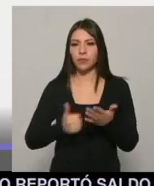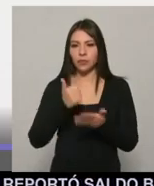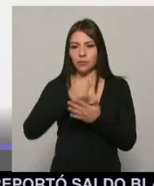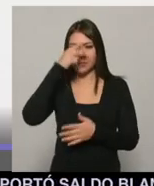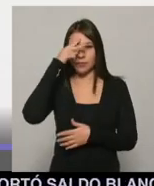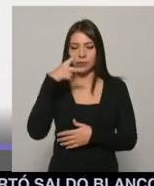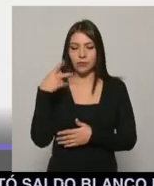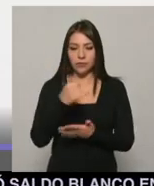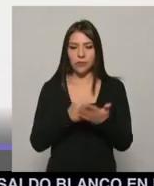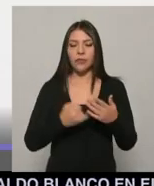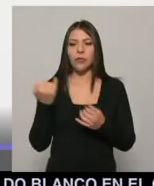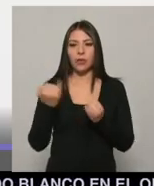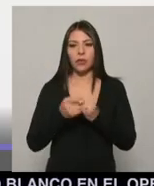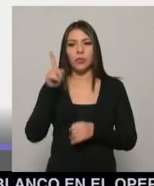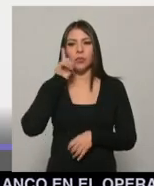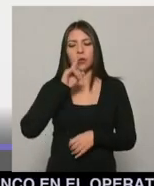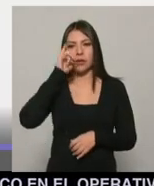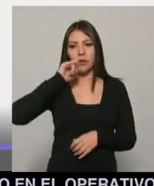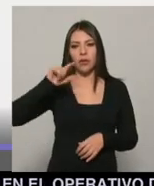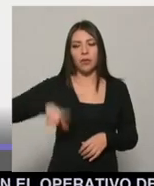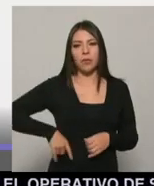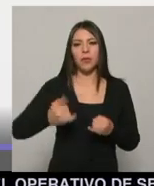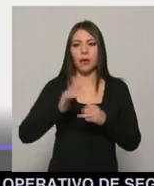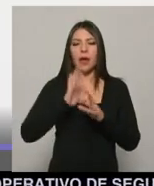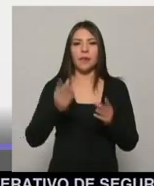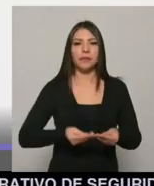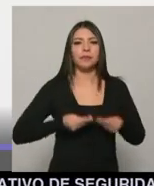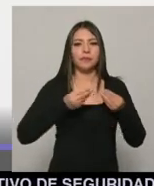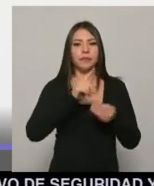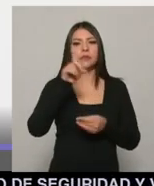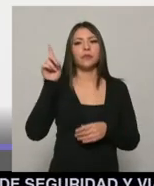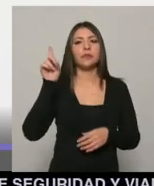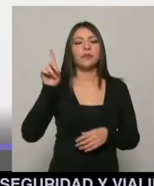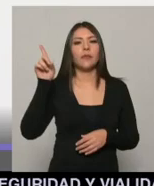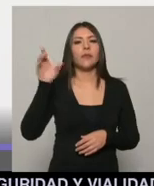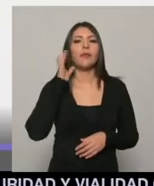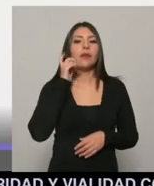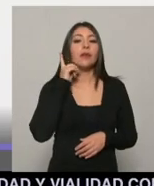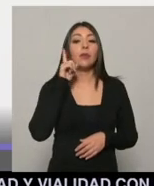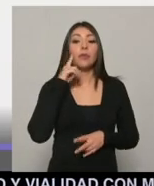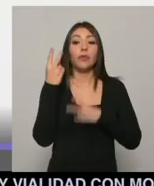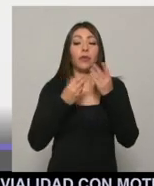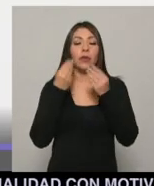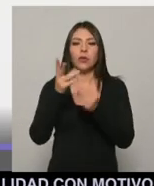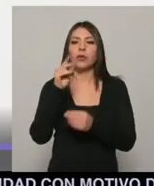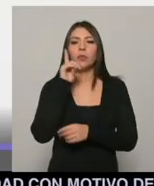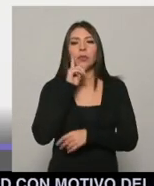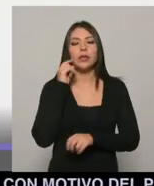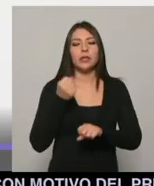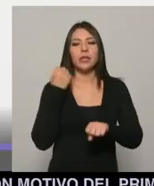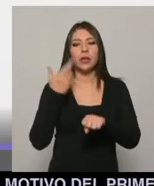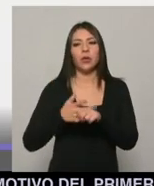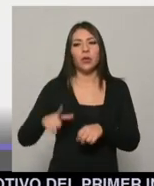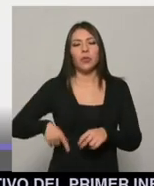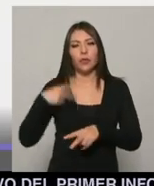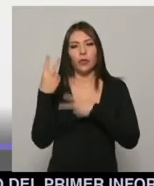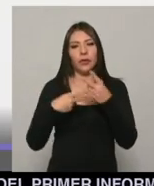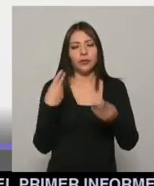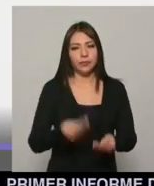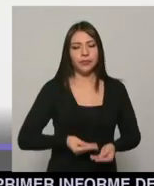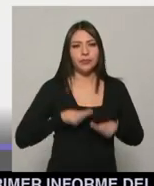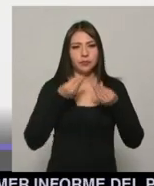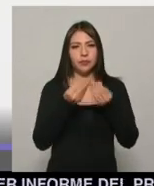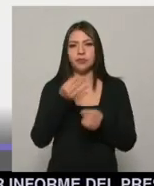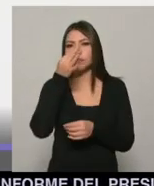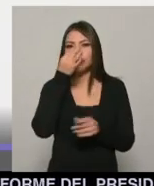suyo también. Sí. Ayer domingo en el Congreso de la Ciudad. Así es. No lo hizo ella, lo hizo Rosa Isela Rodríguez, la secretaria de Gobierno, en un acto